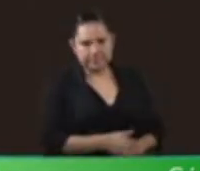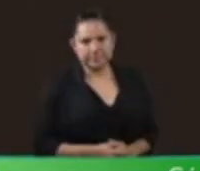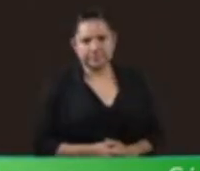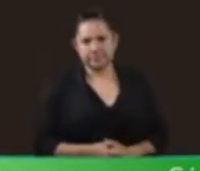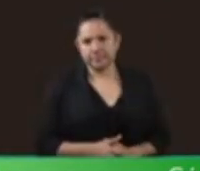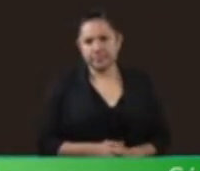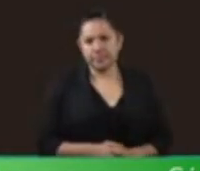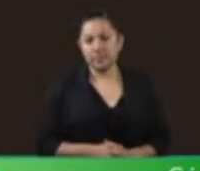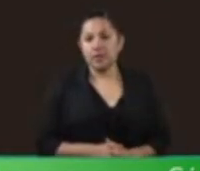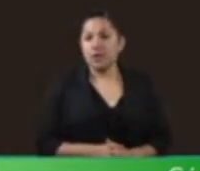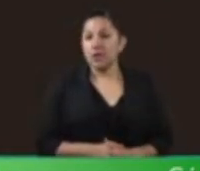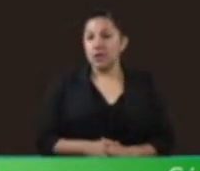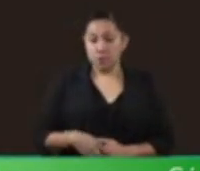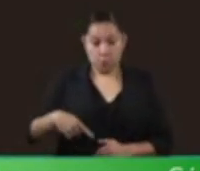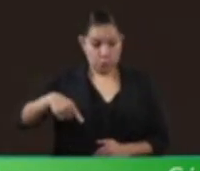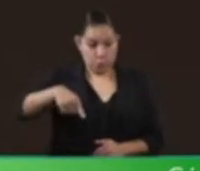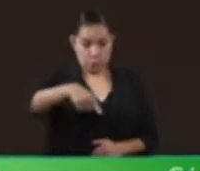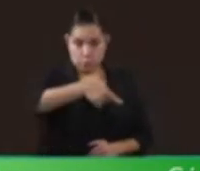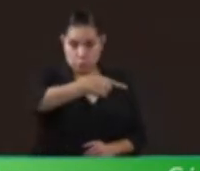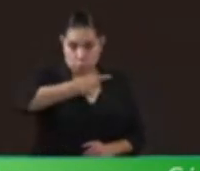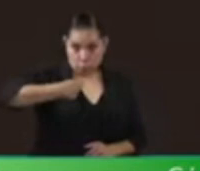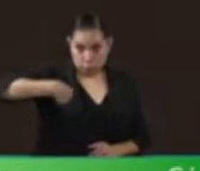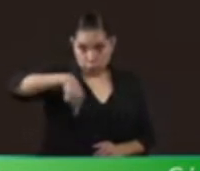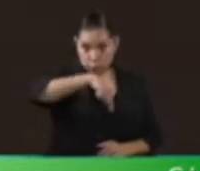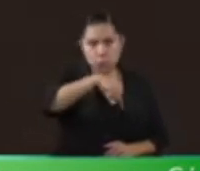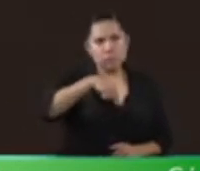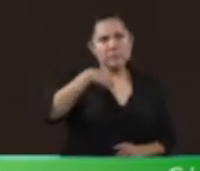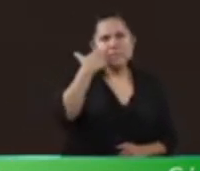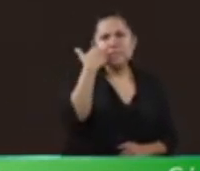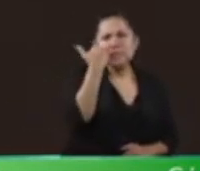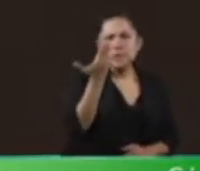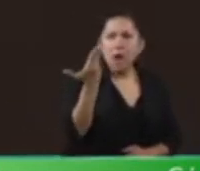Nosotros no queremos que las cosas sean como antes.